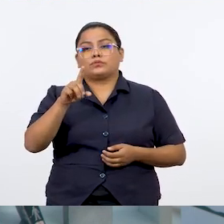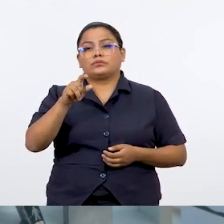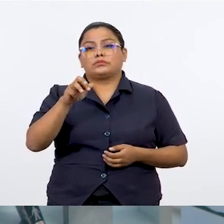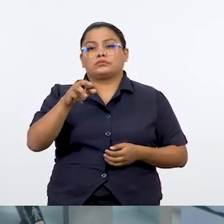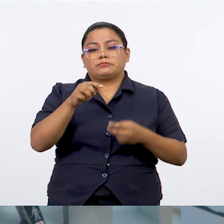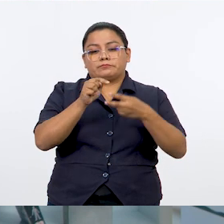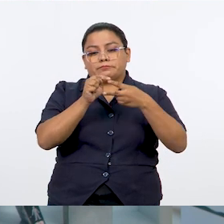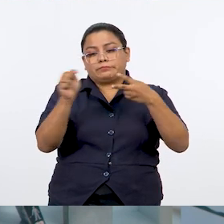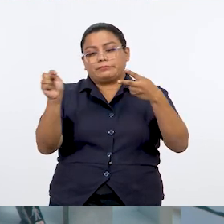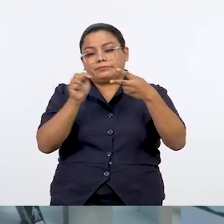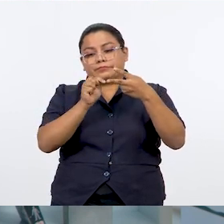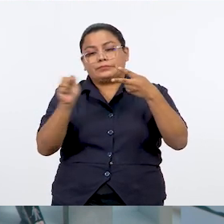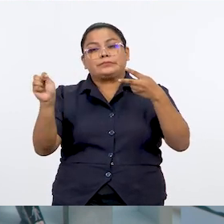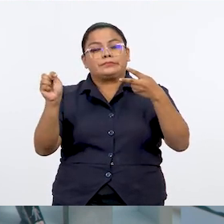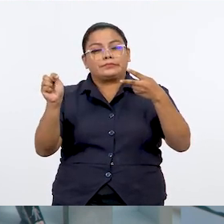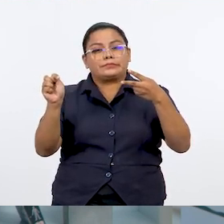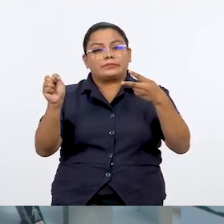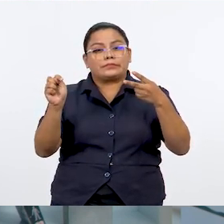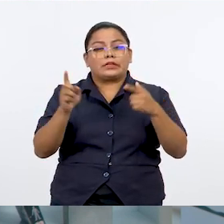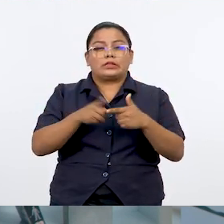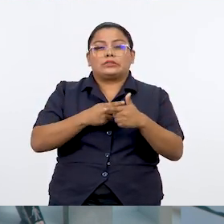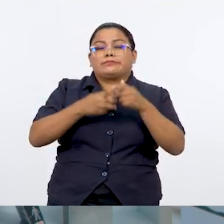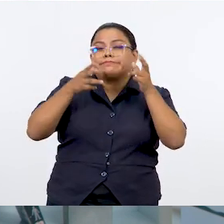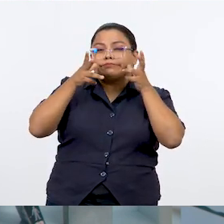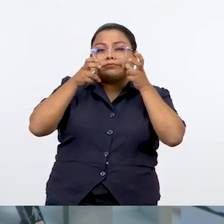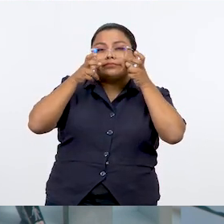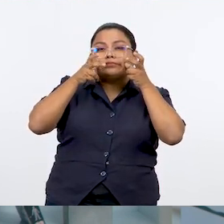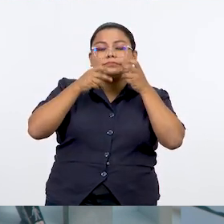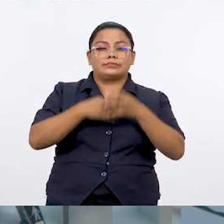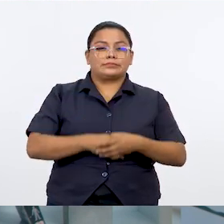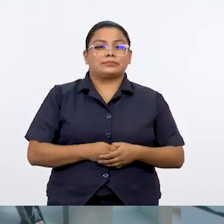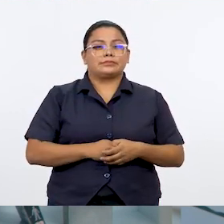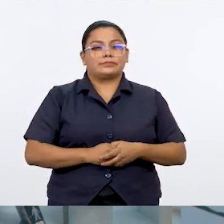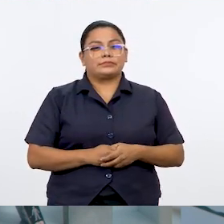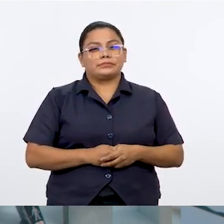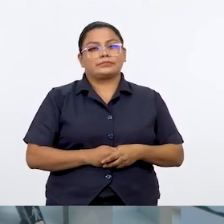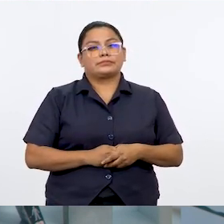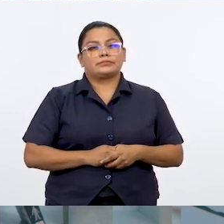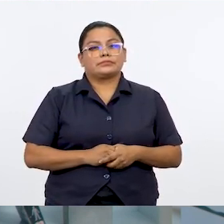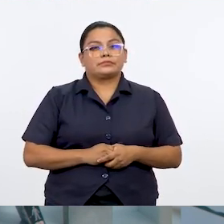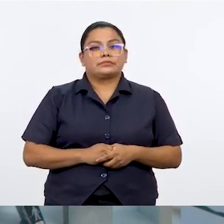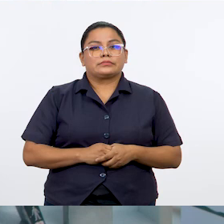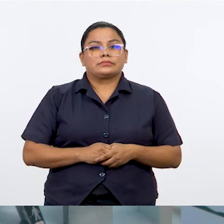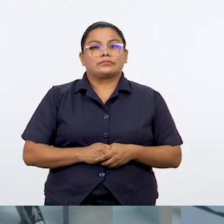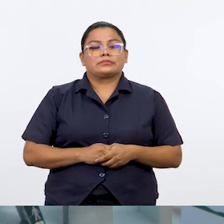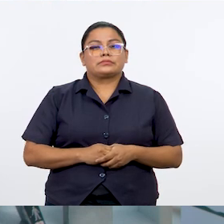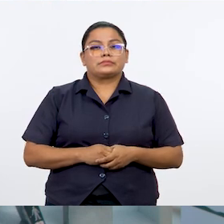de la gráfica de doble recta numérica. Así que observemos en nuestro primer caso.